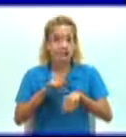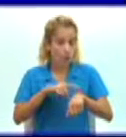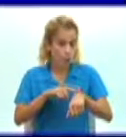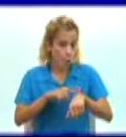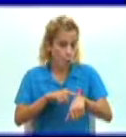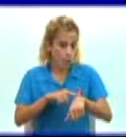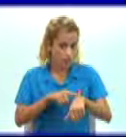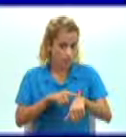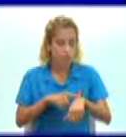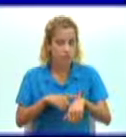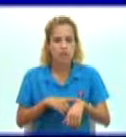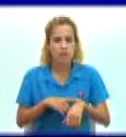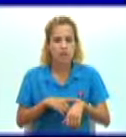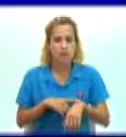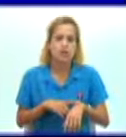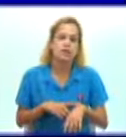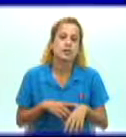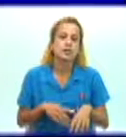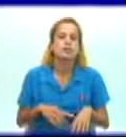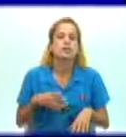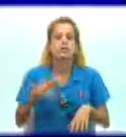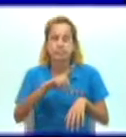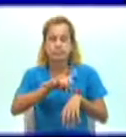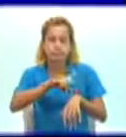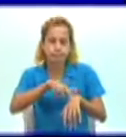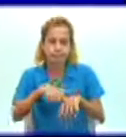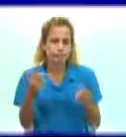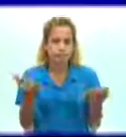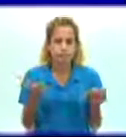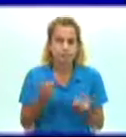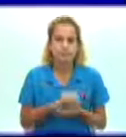el tiempo que demora el automóvil, y